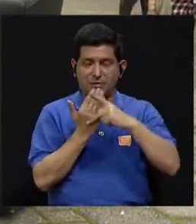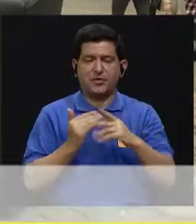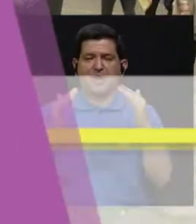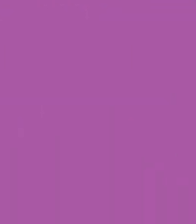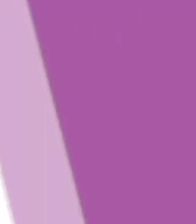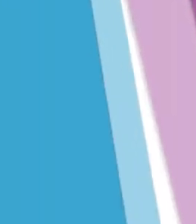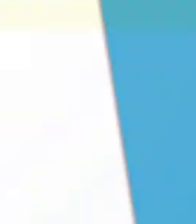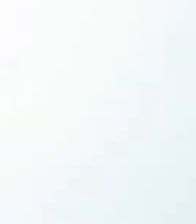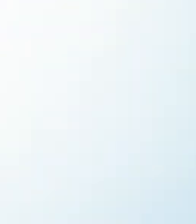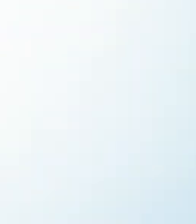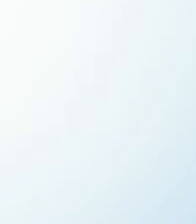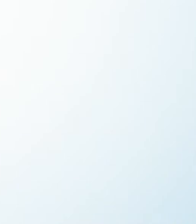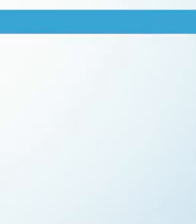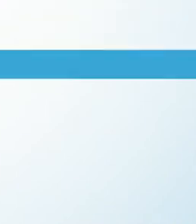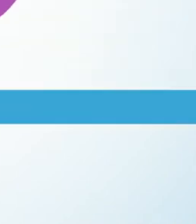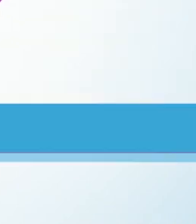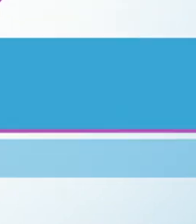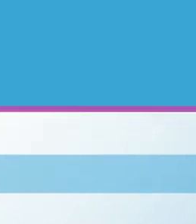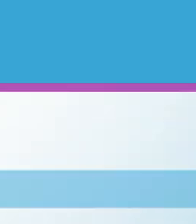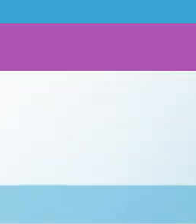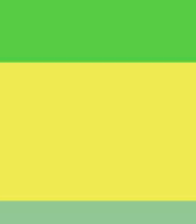Mejor.